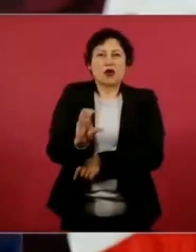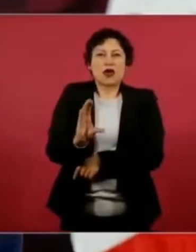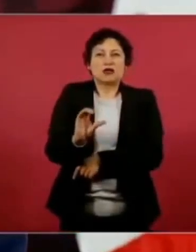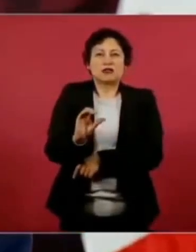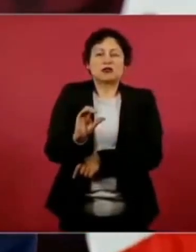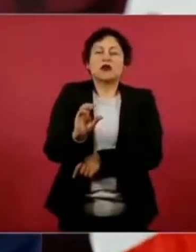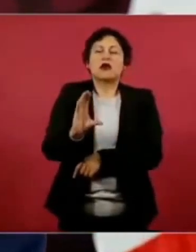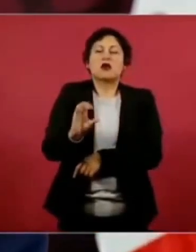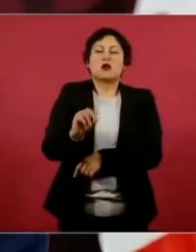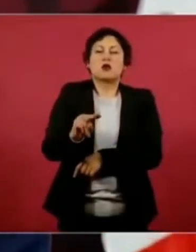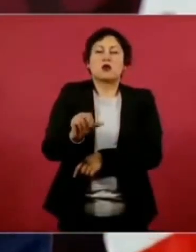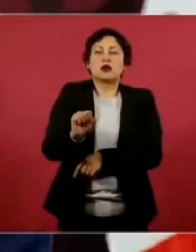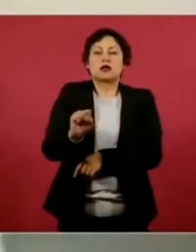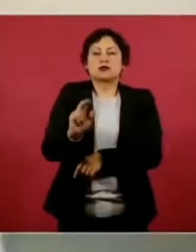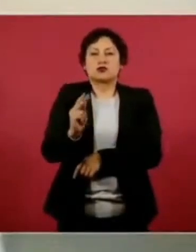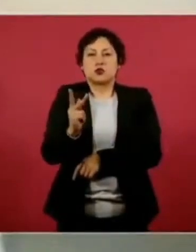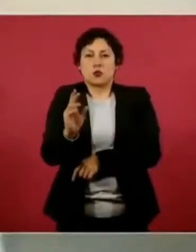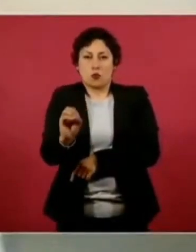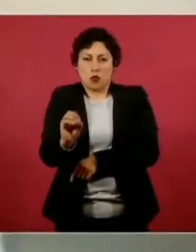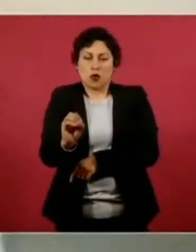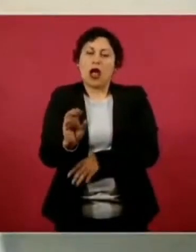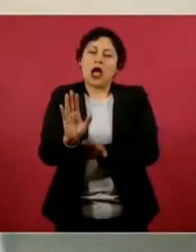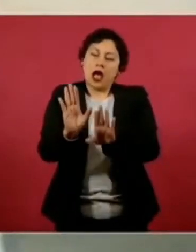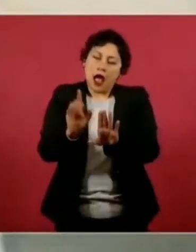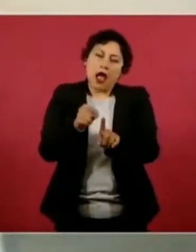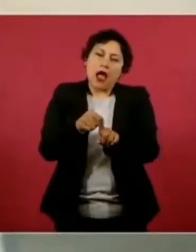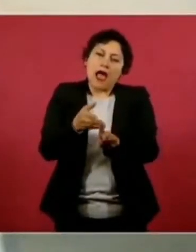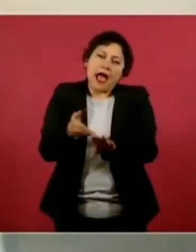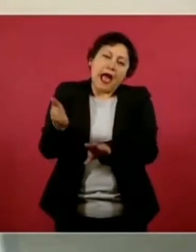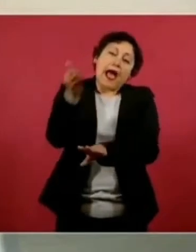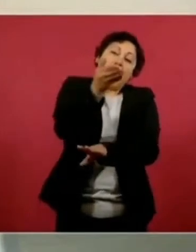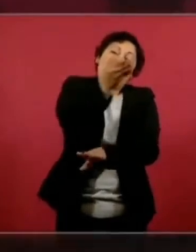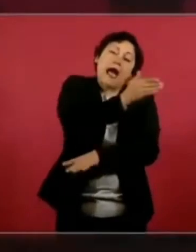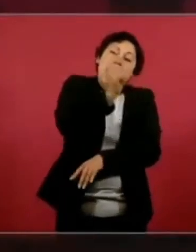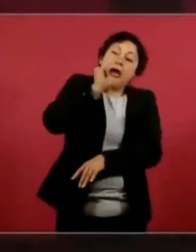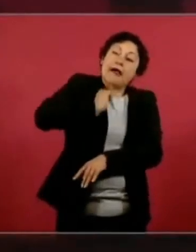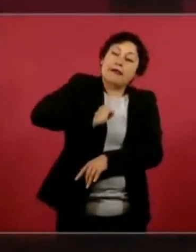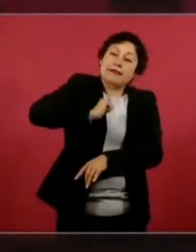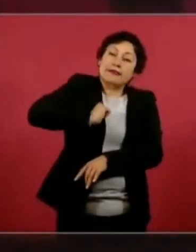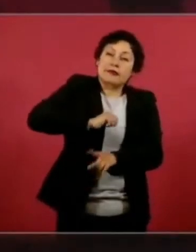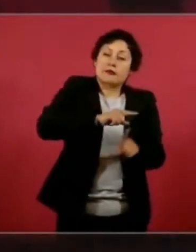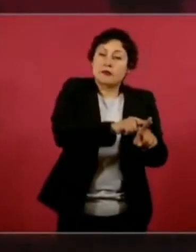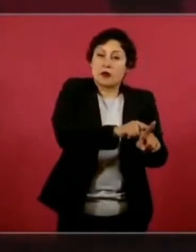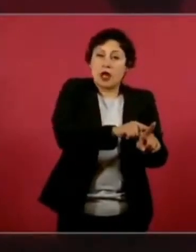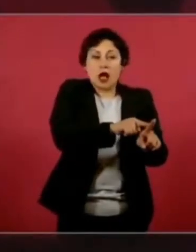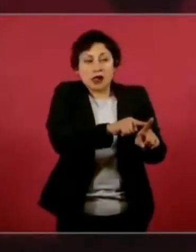de los viejos tiempos, desde luego buscando que no